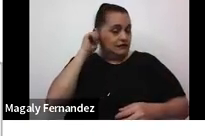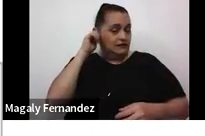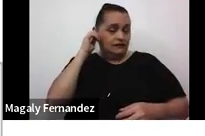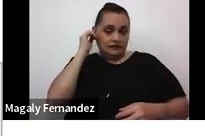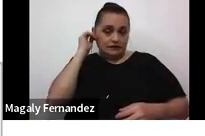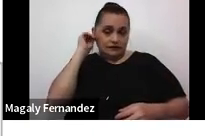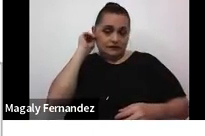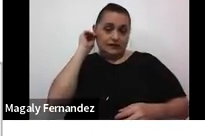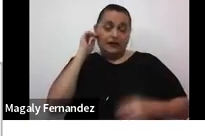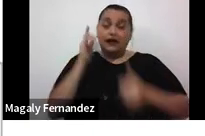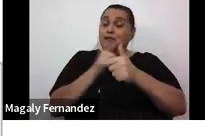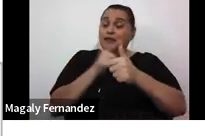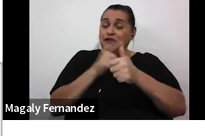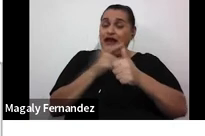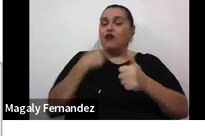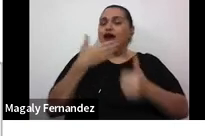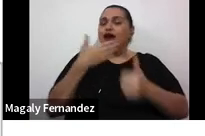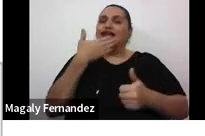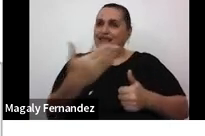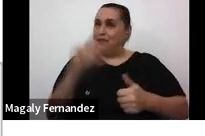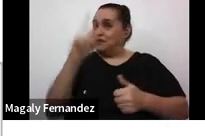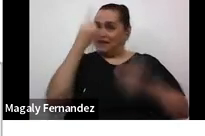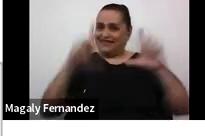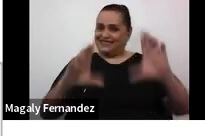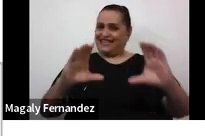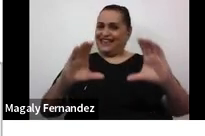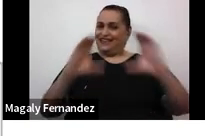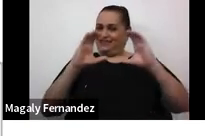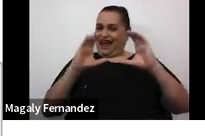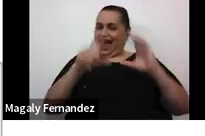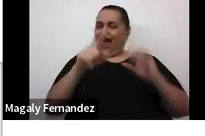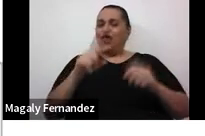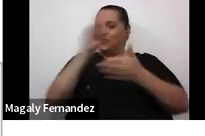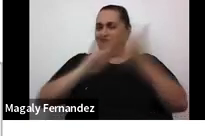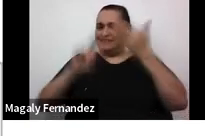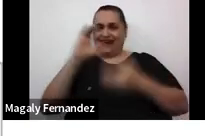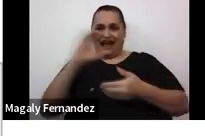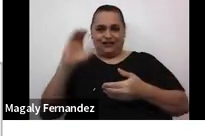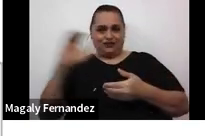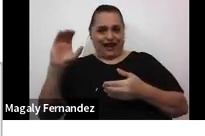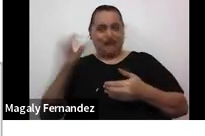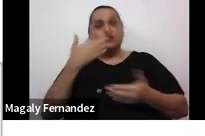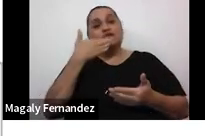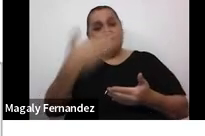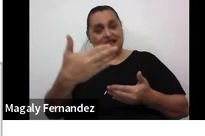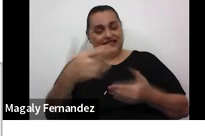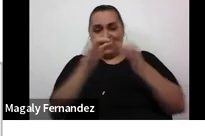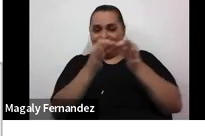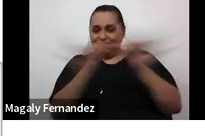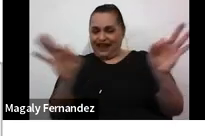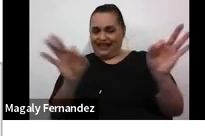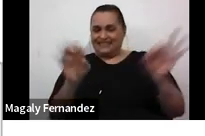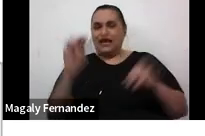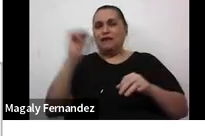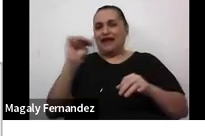agradecer Es mi primer certificado de la universidad Castro carázos todo un honor aquí agradecer esa frase de Don Miguel